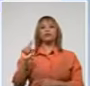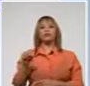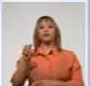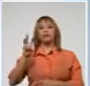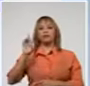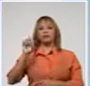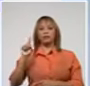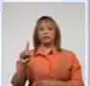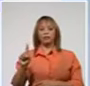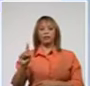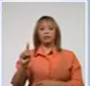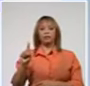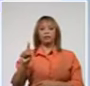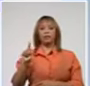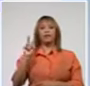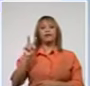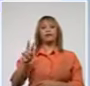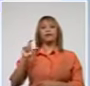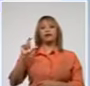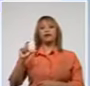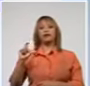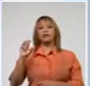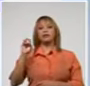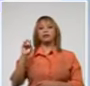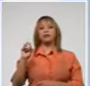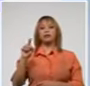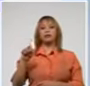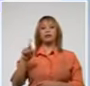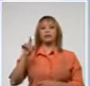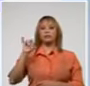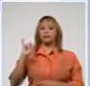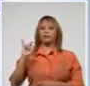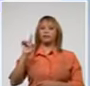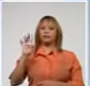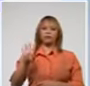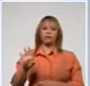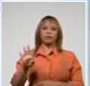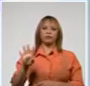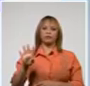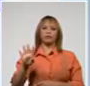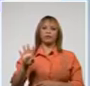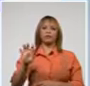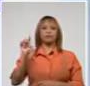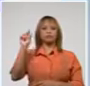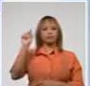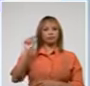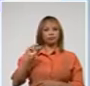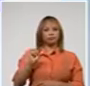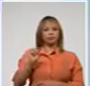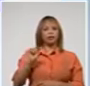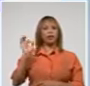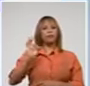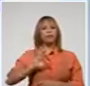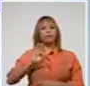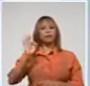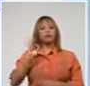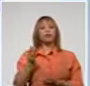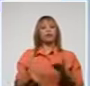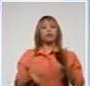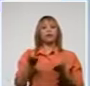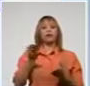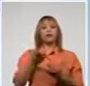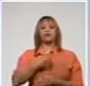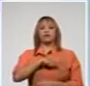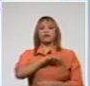1,31 y Villa Clara con 0,64 disminuyen su tasa en comparación con el día